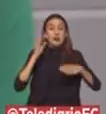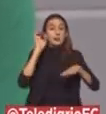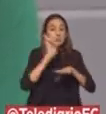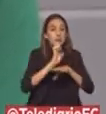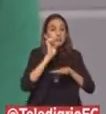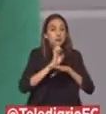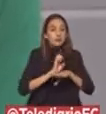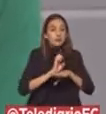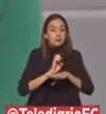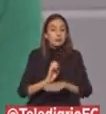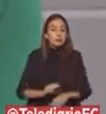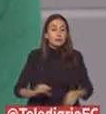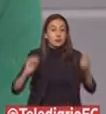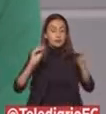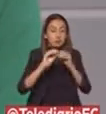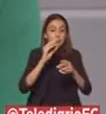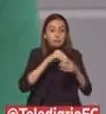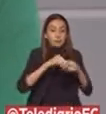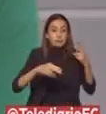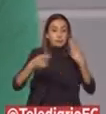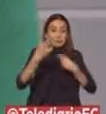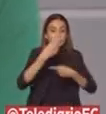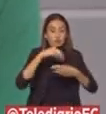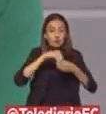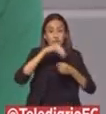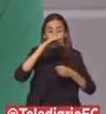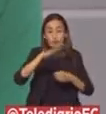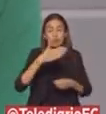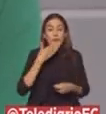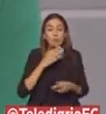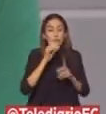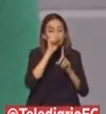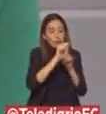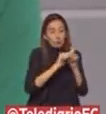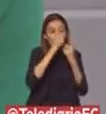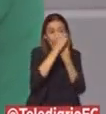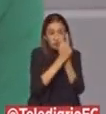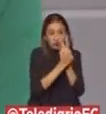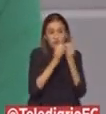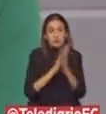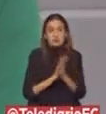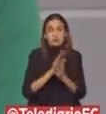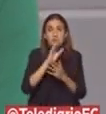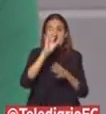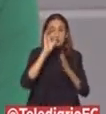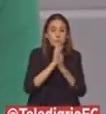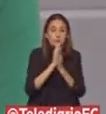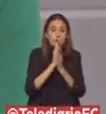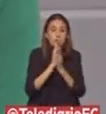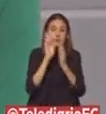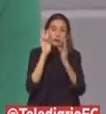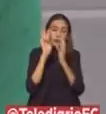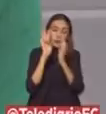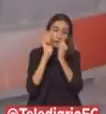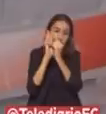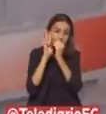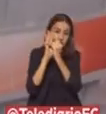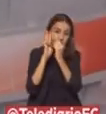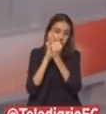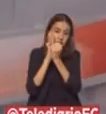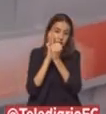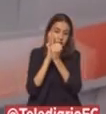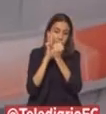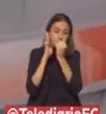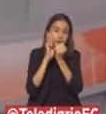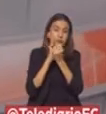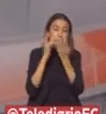y pues los productos que más exporta según esta ficha son pues la banana también tenemos piñas frescas piñas secas placas láminas